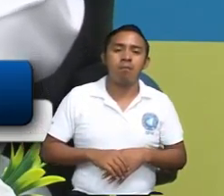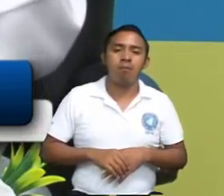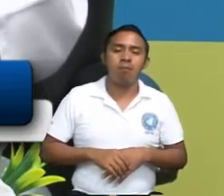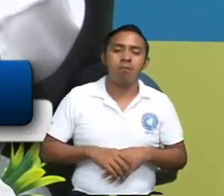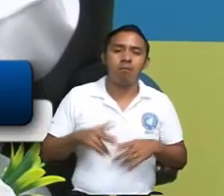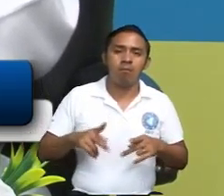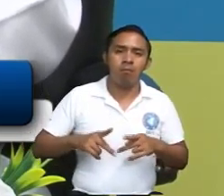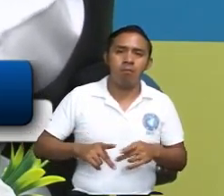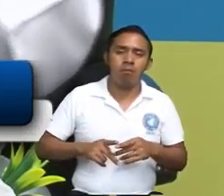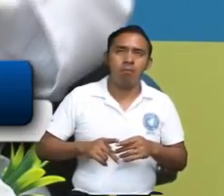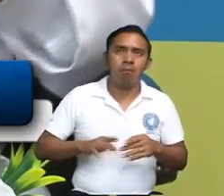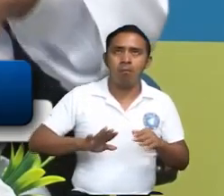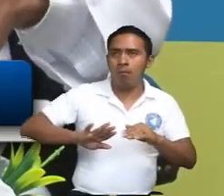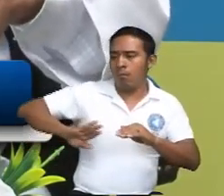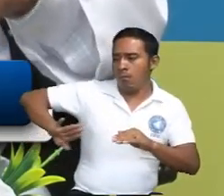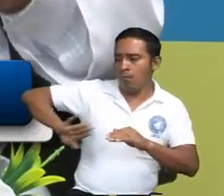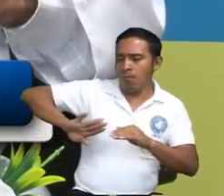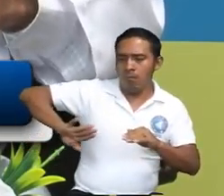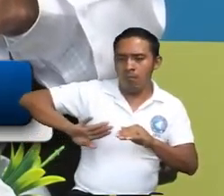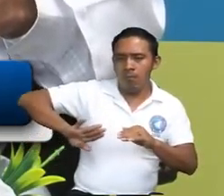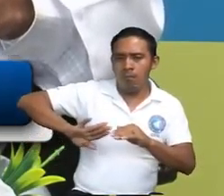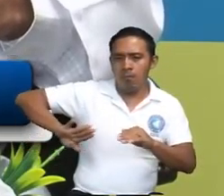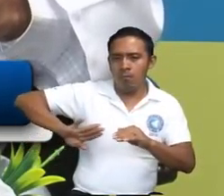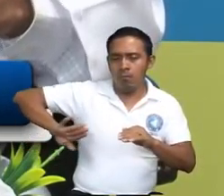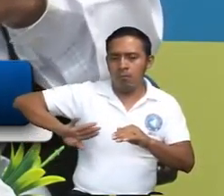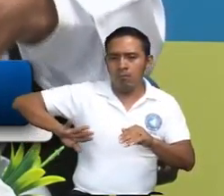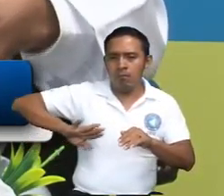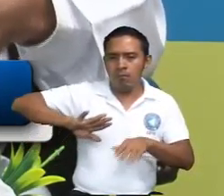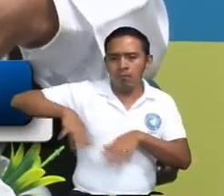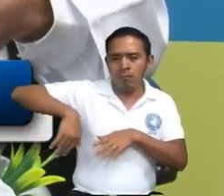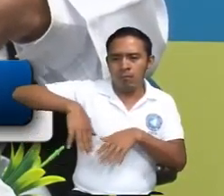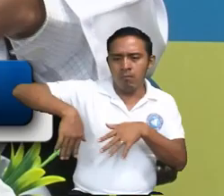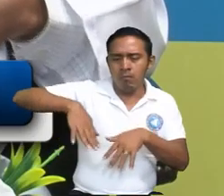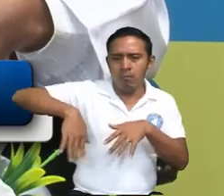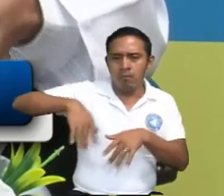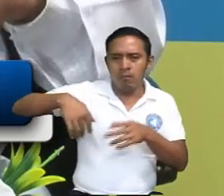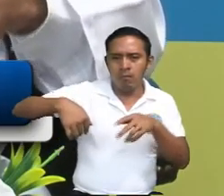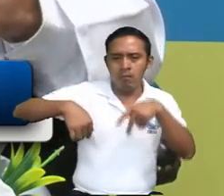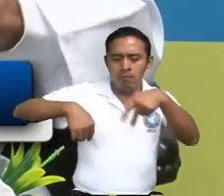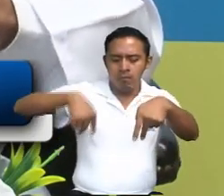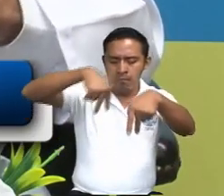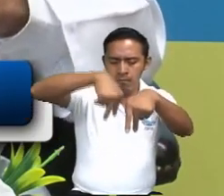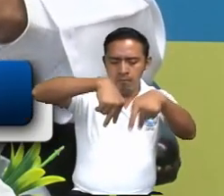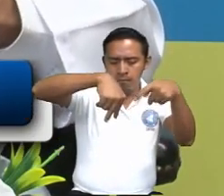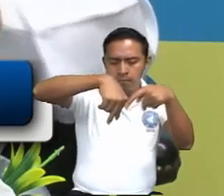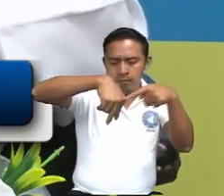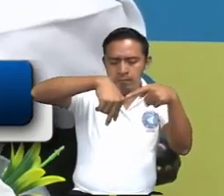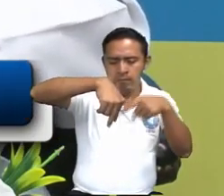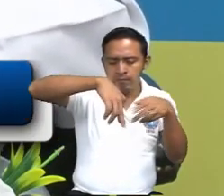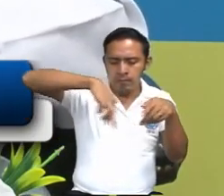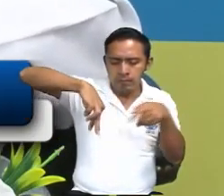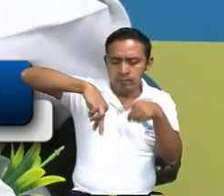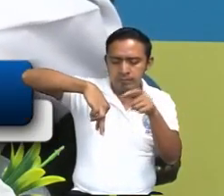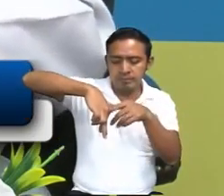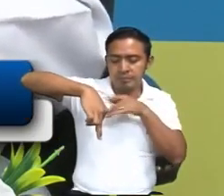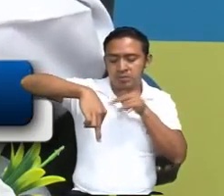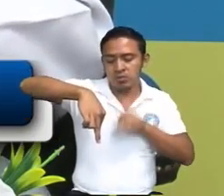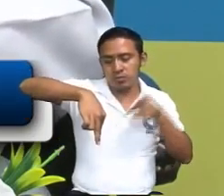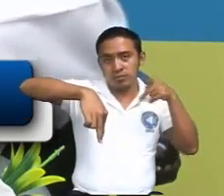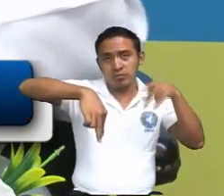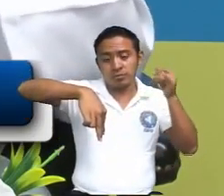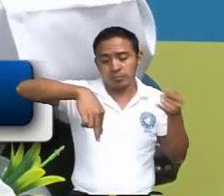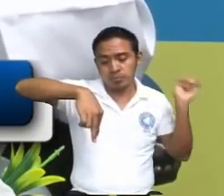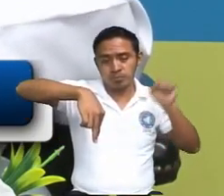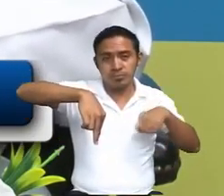vacunador, la parte de la paletita, los miembros inferiores o los miembros traseros del perrito queden hacia el vacunador para que él